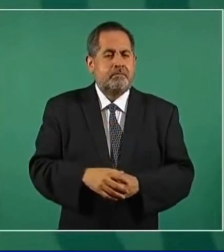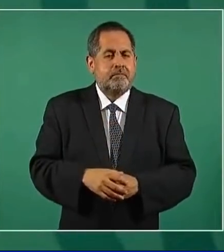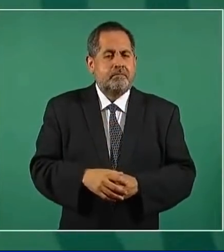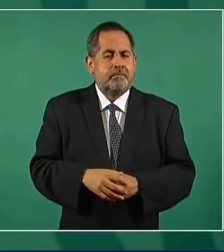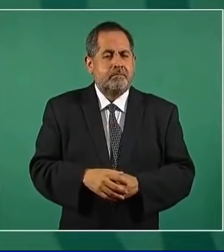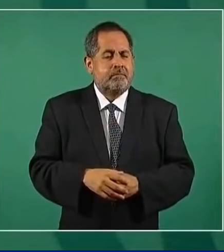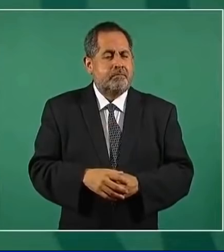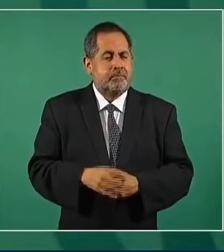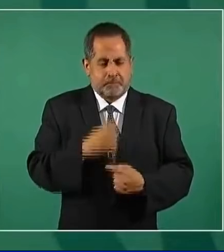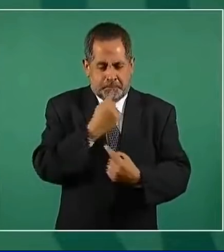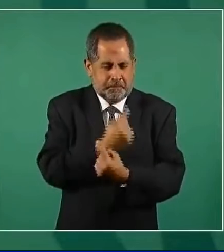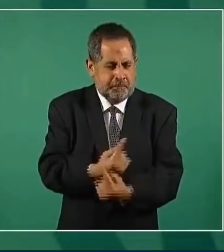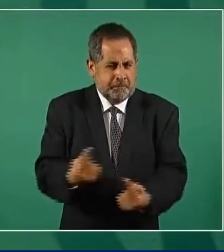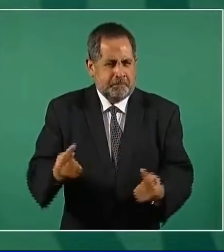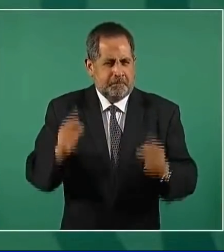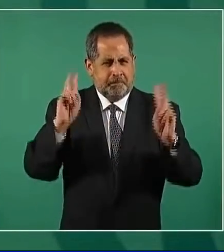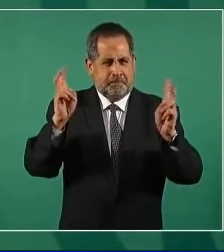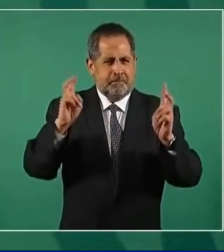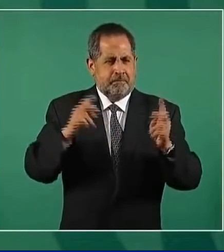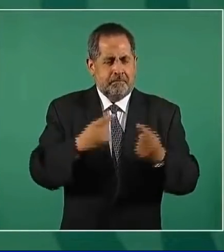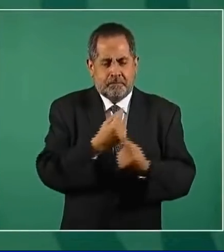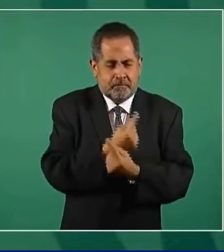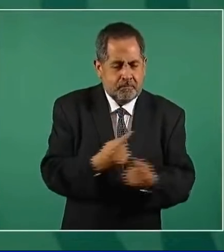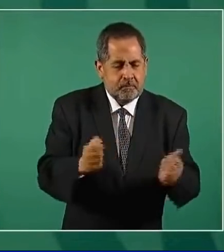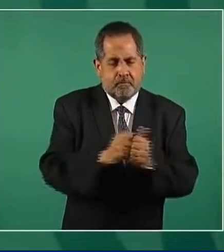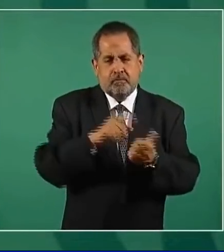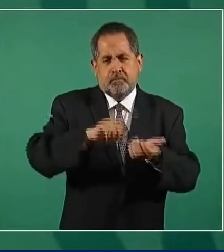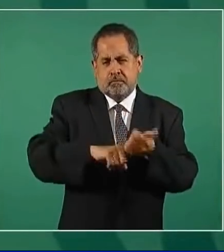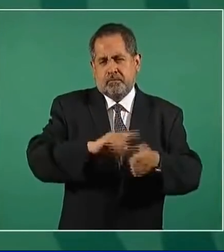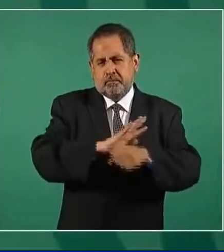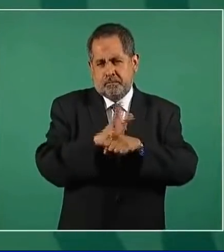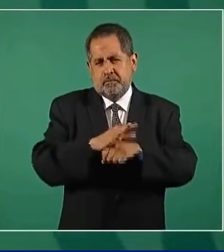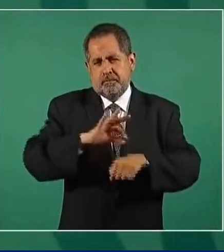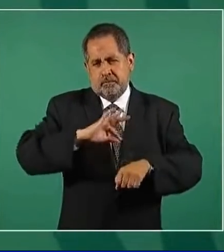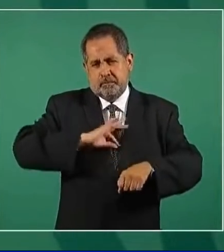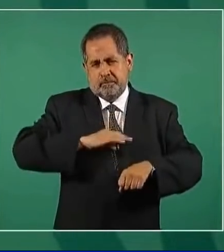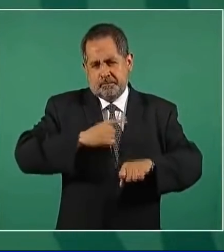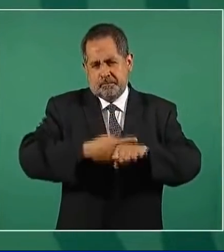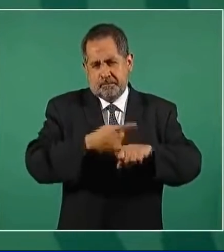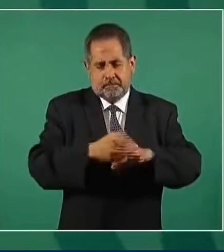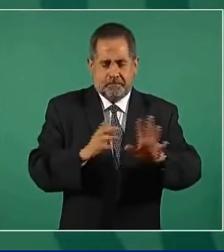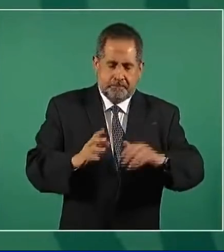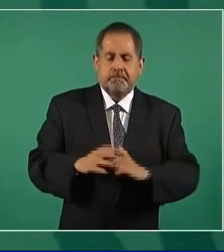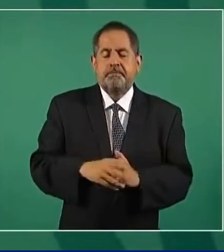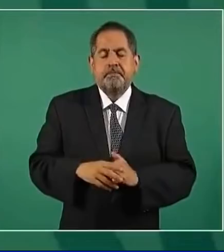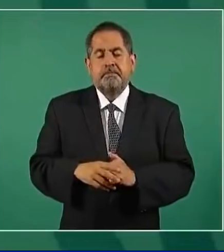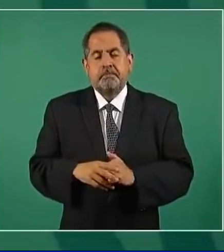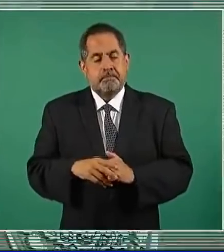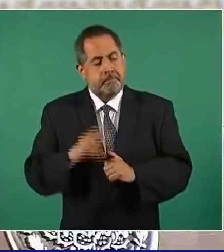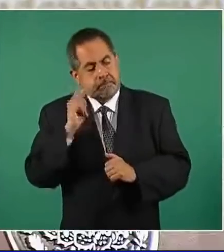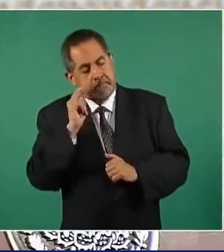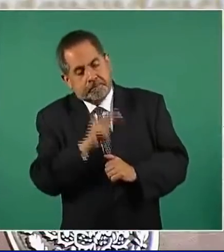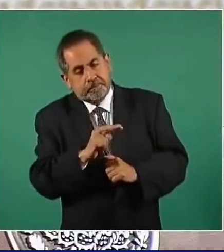si contagiados y que vimos de qué